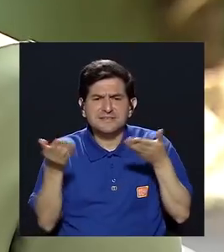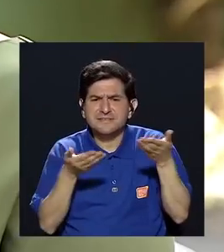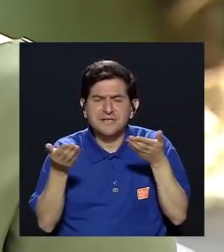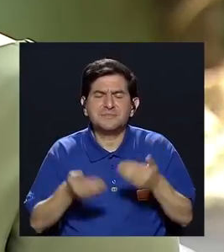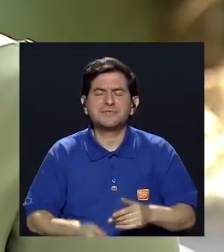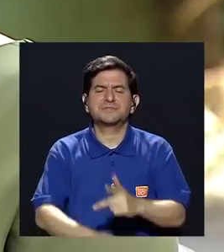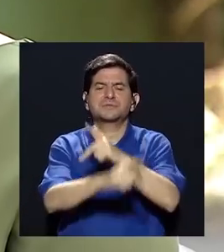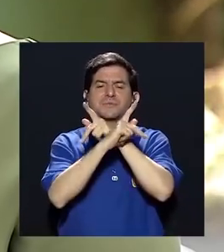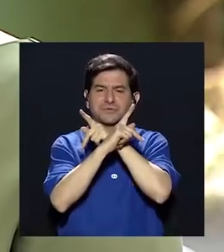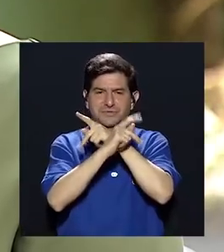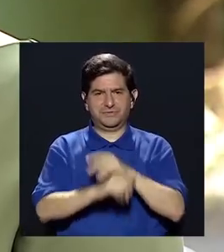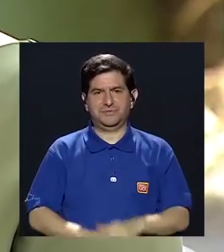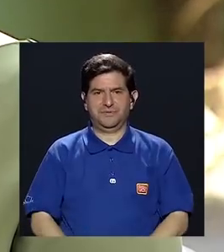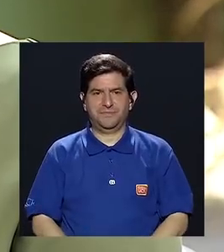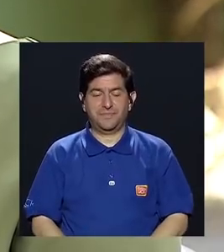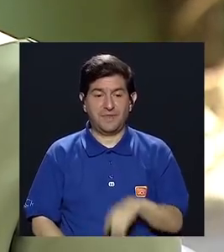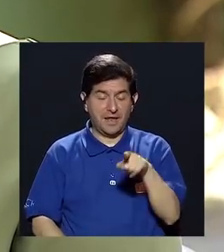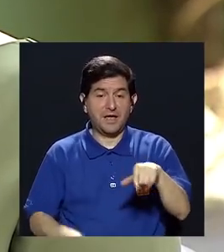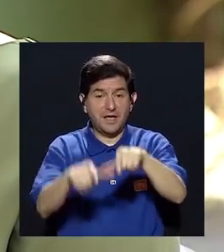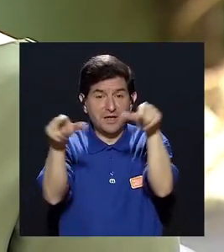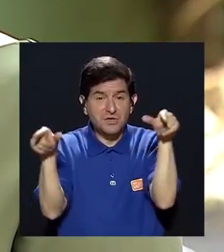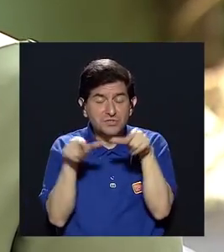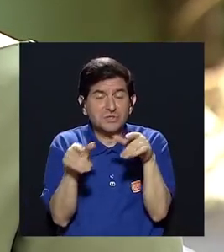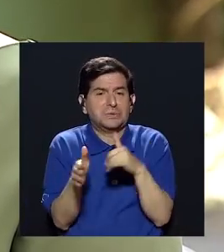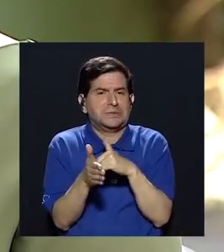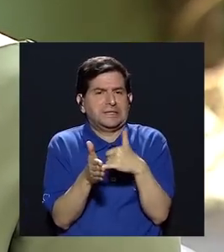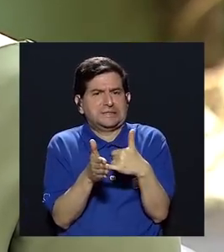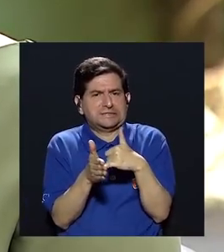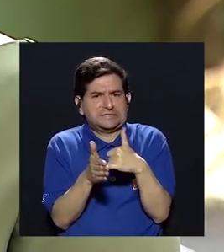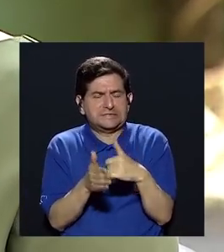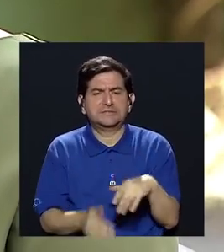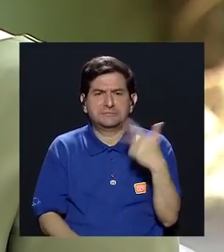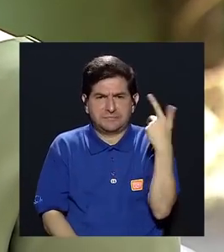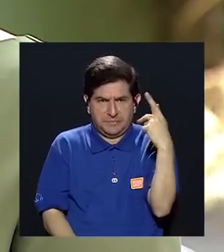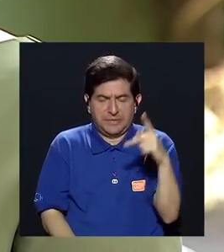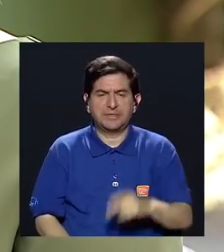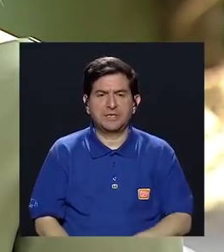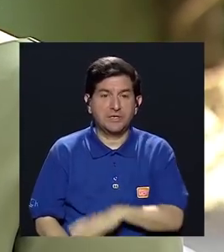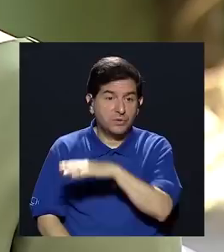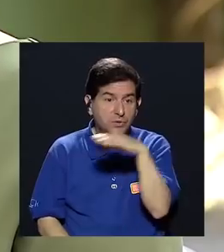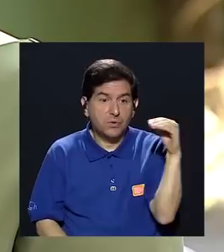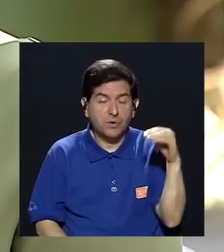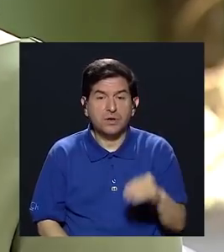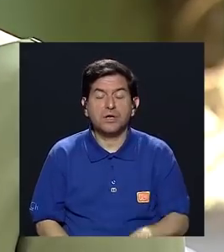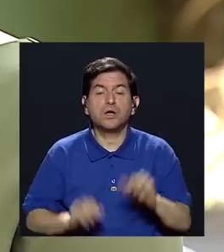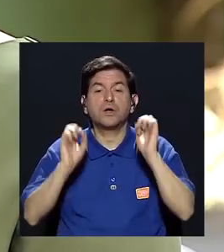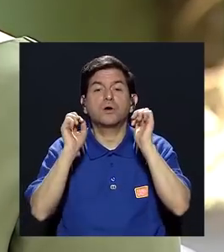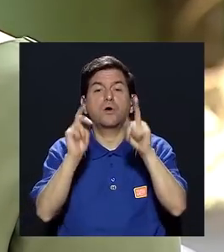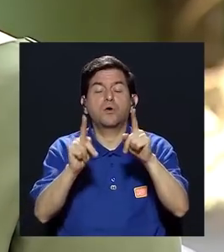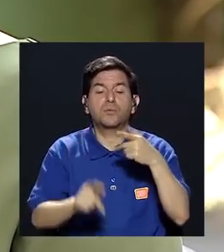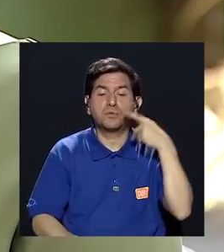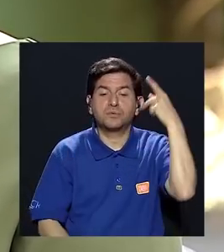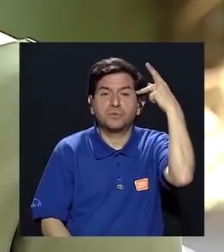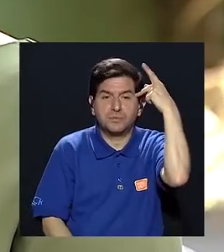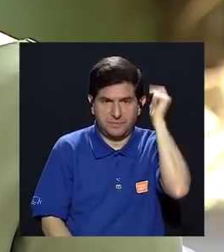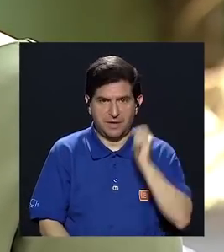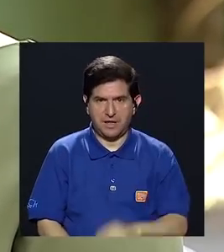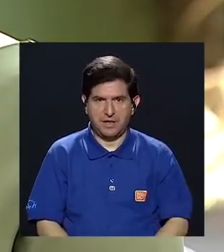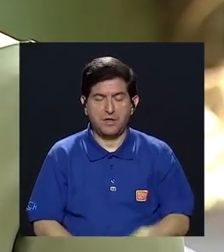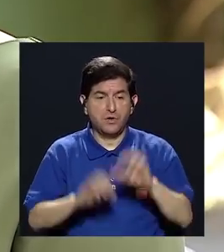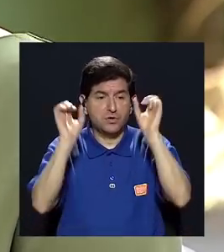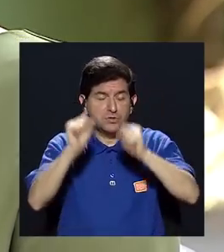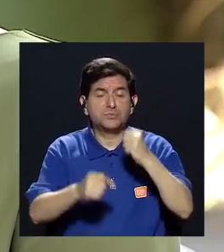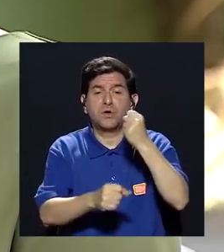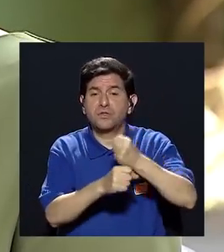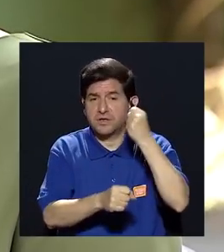es protección, porque están en zonas muy vulnerables, ¿verdad? Y también para darle la oportunidad a los padres